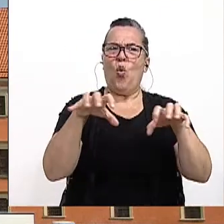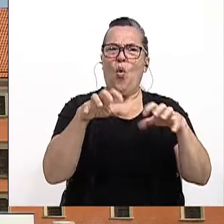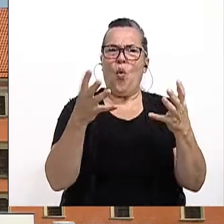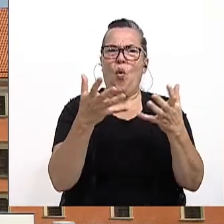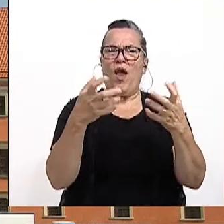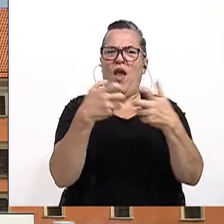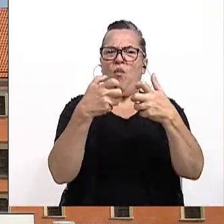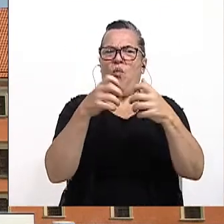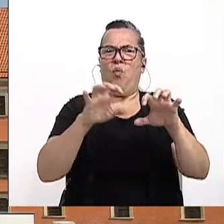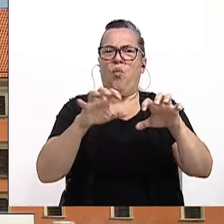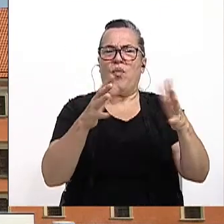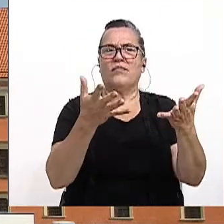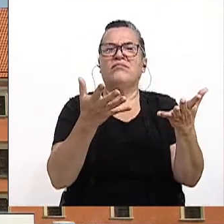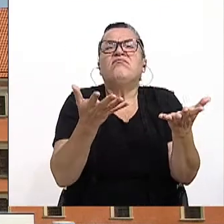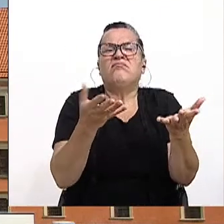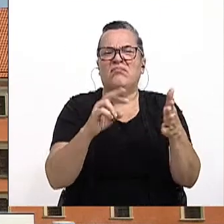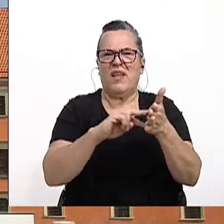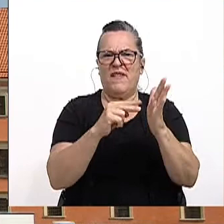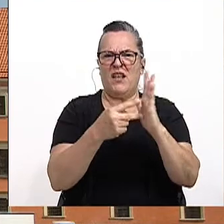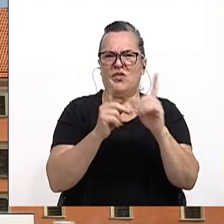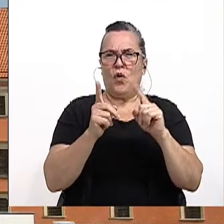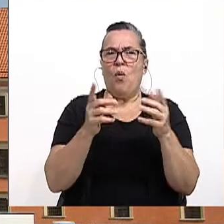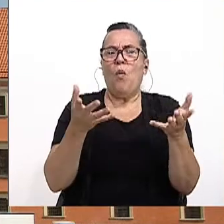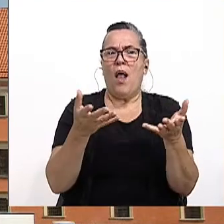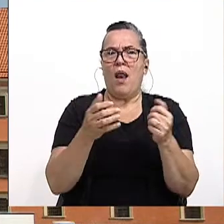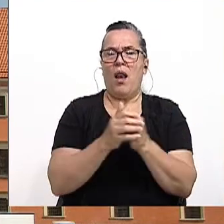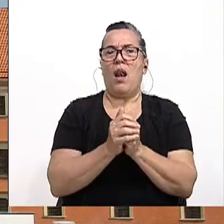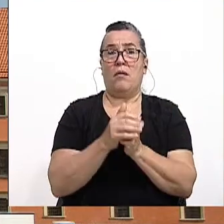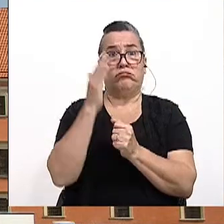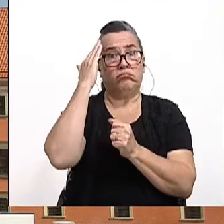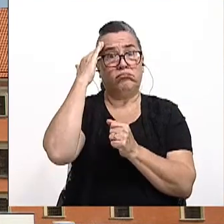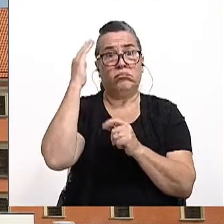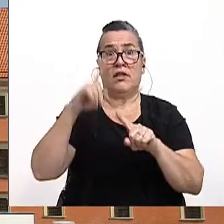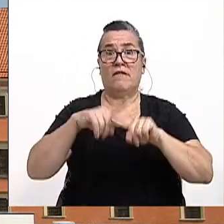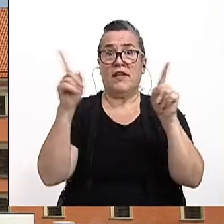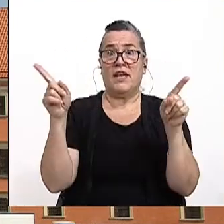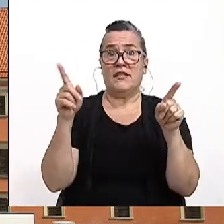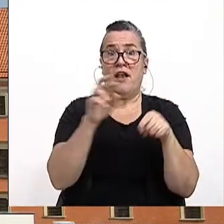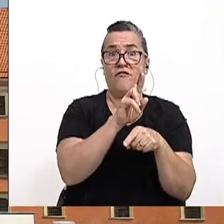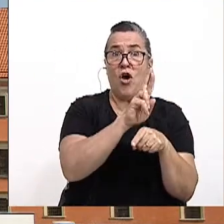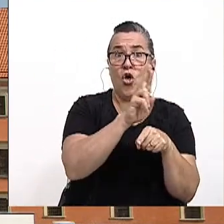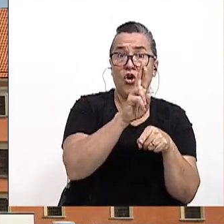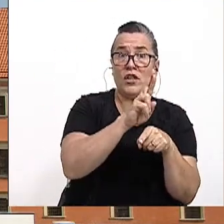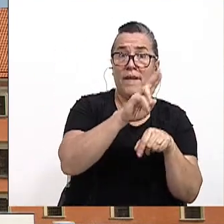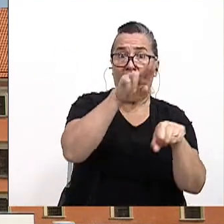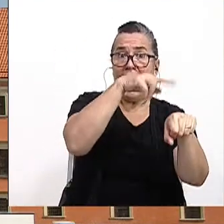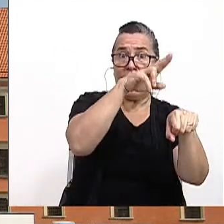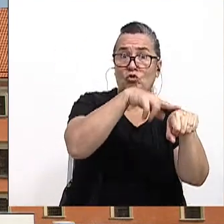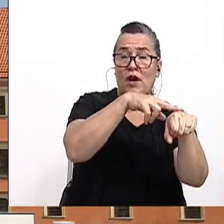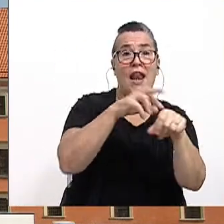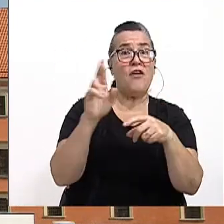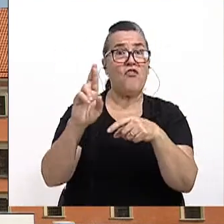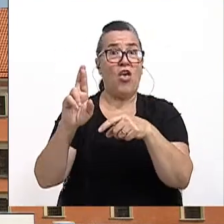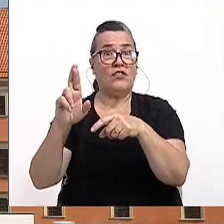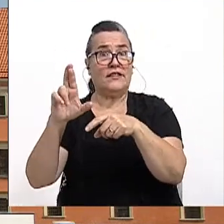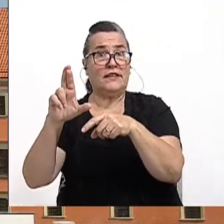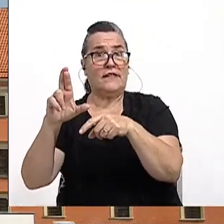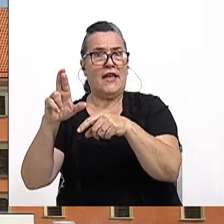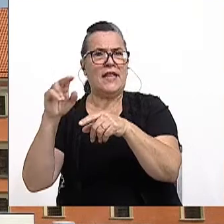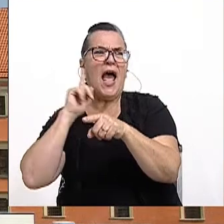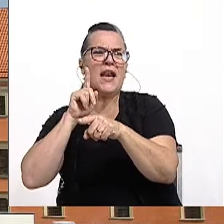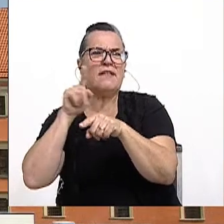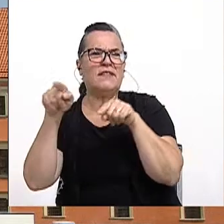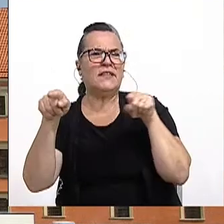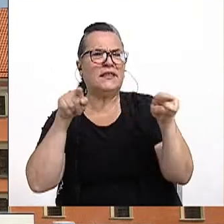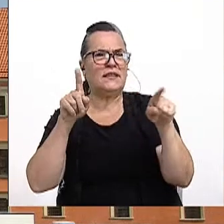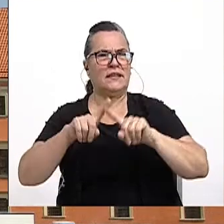dar de la radiactividad? ¿Conocen la diferencia entre la radiactividad natural y la radiactividad